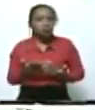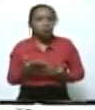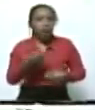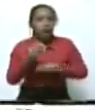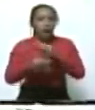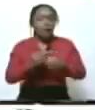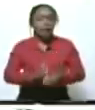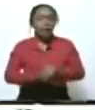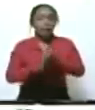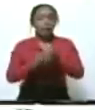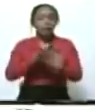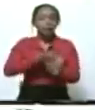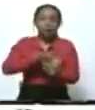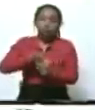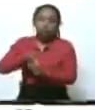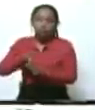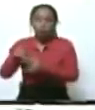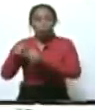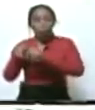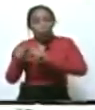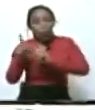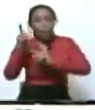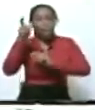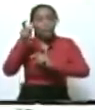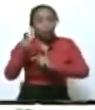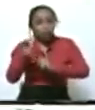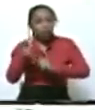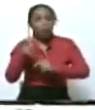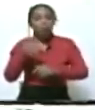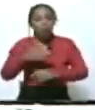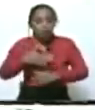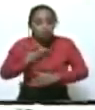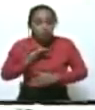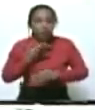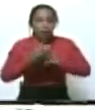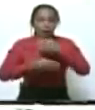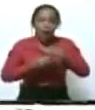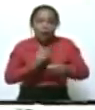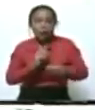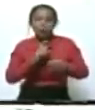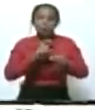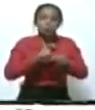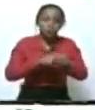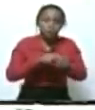delegado, aparte si dele tiempo y dele espacio a aquel que puede hacerlo.